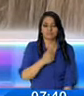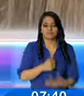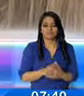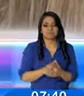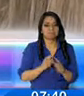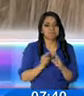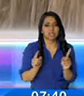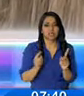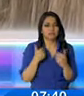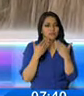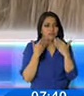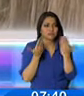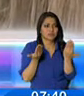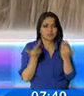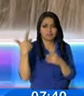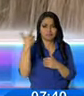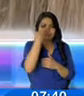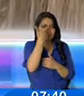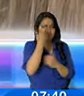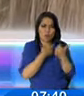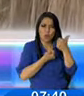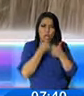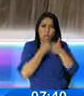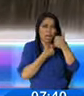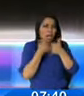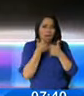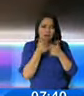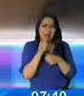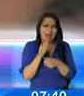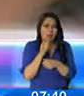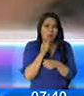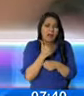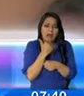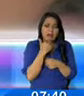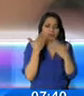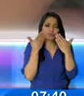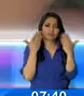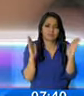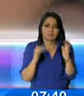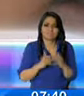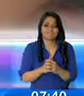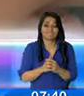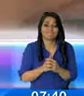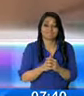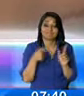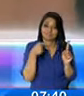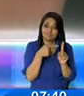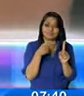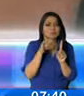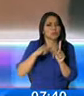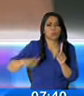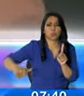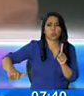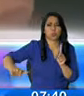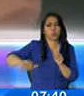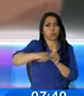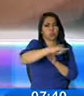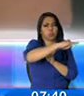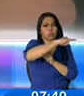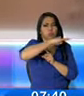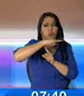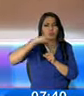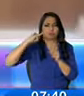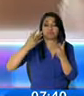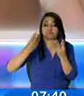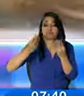pero no sabía qué tipo de de líquido me habían inyectado este solo es uno de los cientos de casos de negligencia médica que se presentan